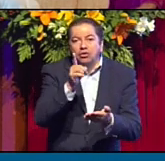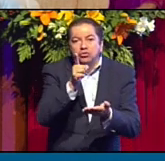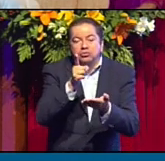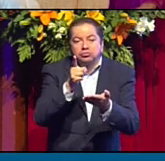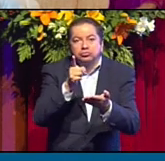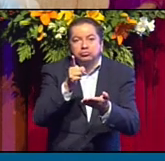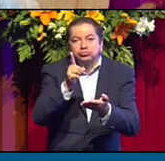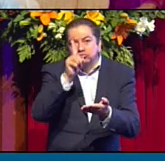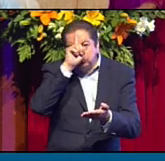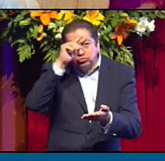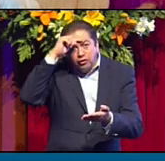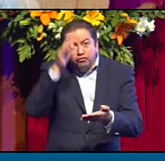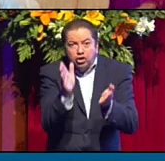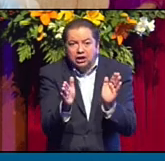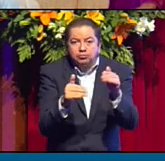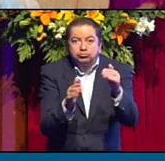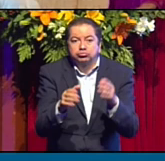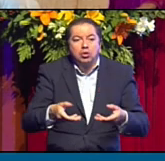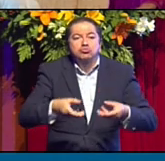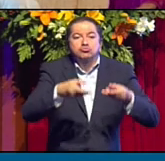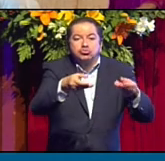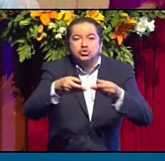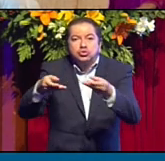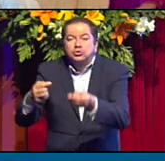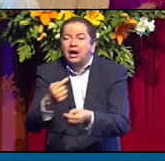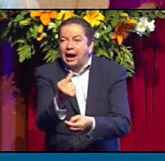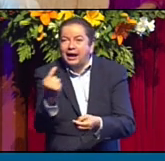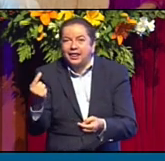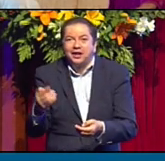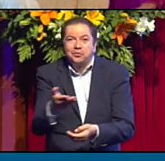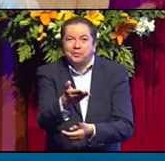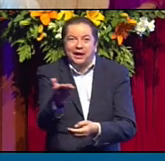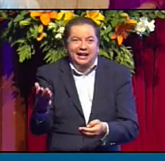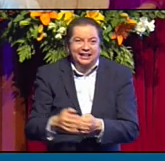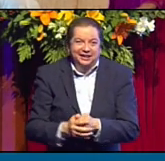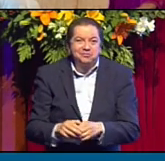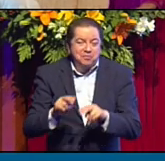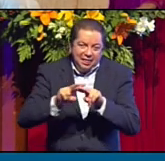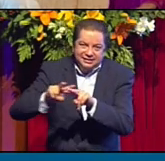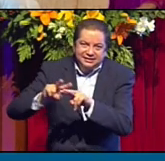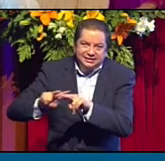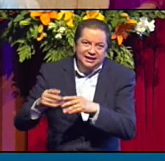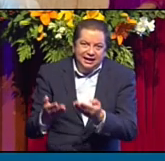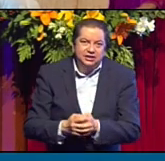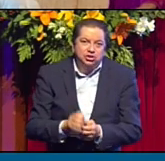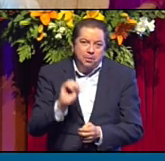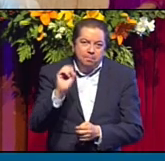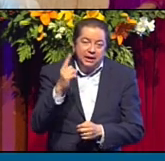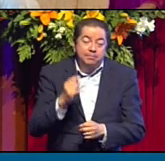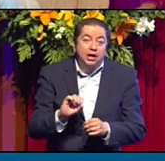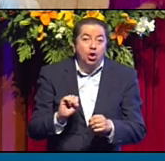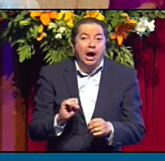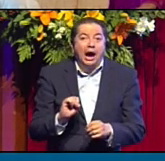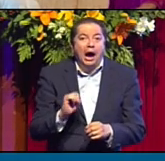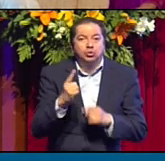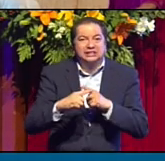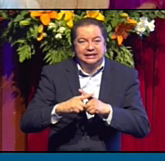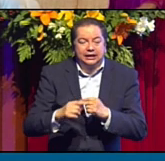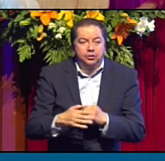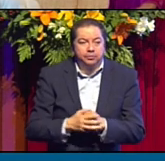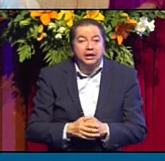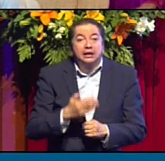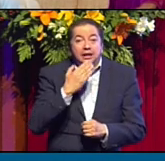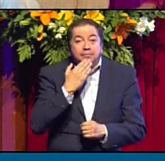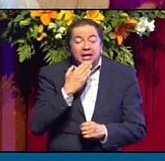cada uno de nuestros alumnos para que pudiera desempeñar justamente para lo que lo habíamos capacitado. El taller digital de